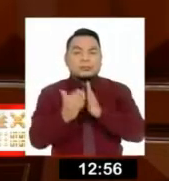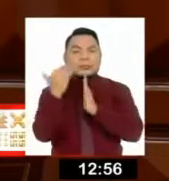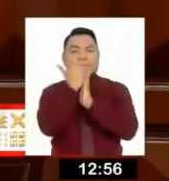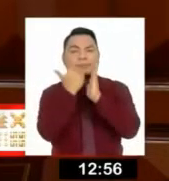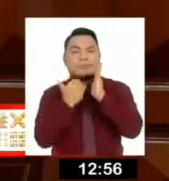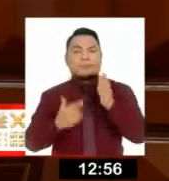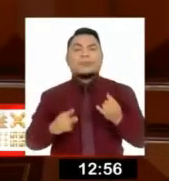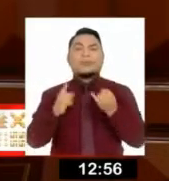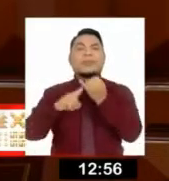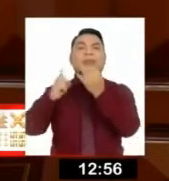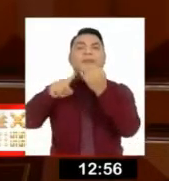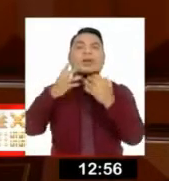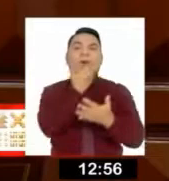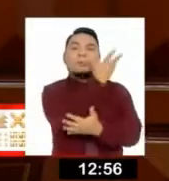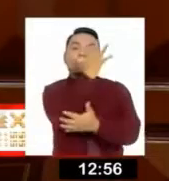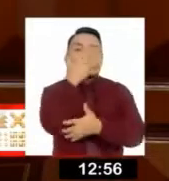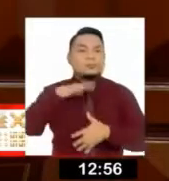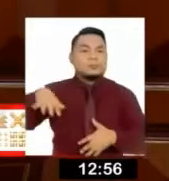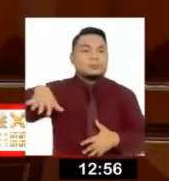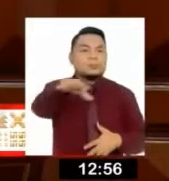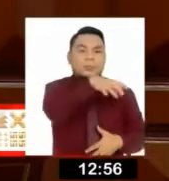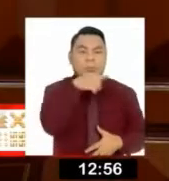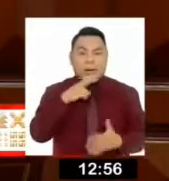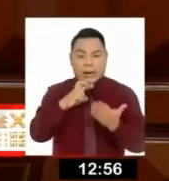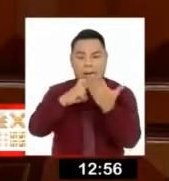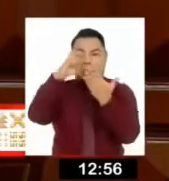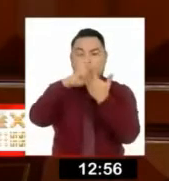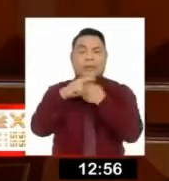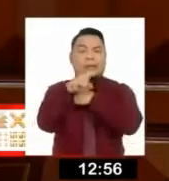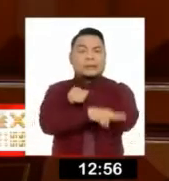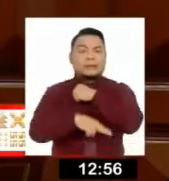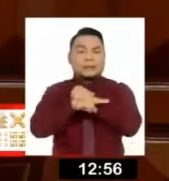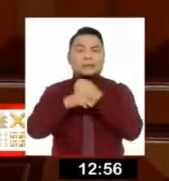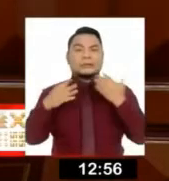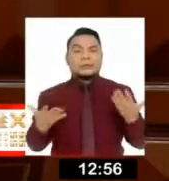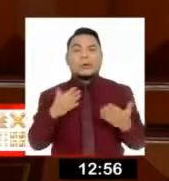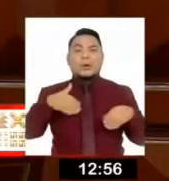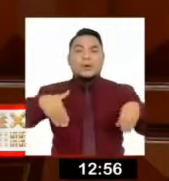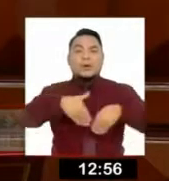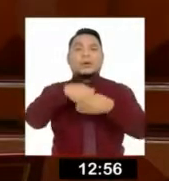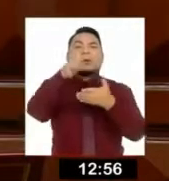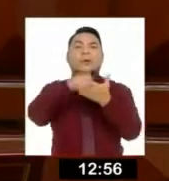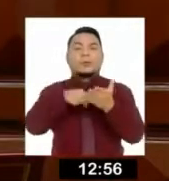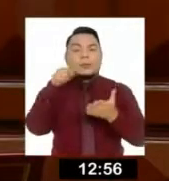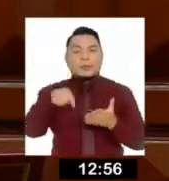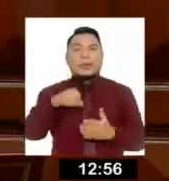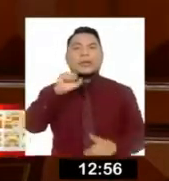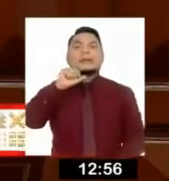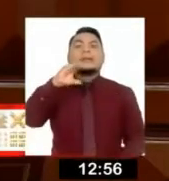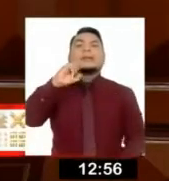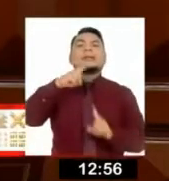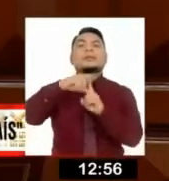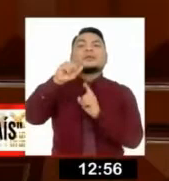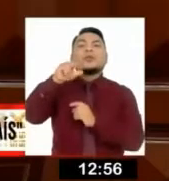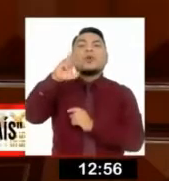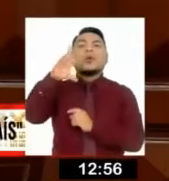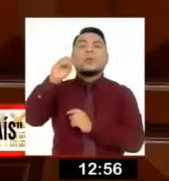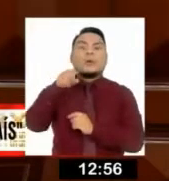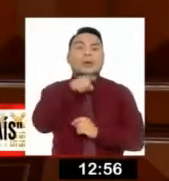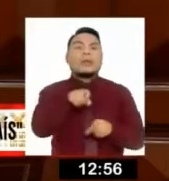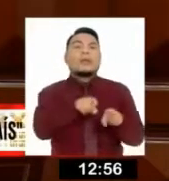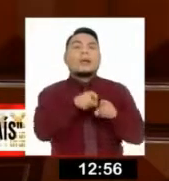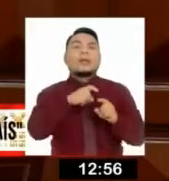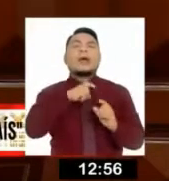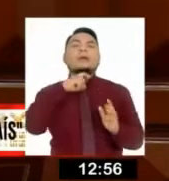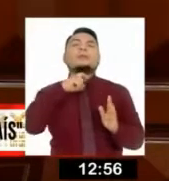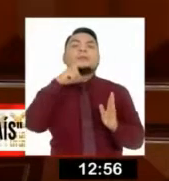Nacional de Diversidad Biológica, el Plan Nacional de Aplicación del Convenio de Estocolmo y el de metales